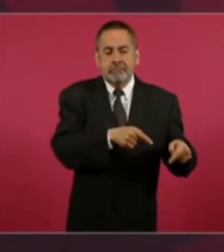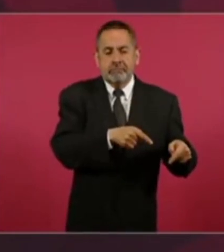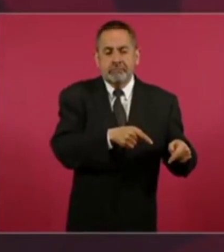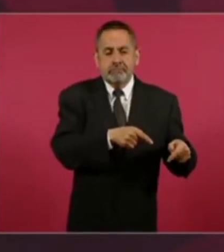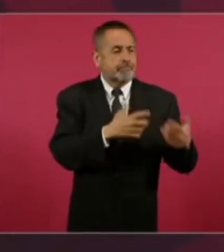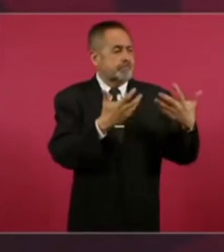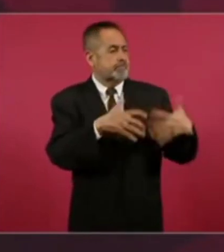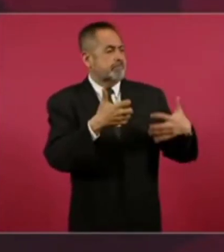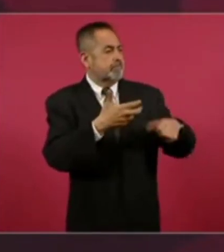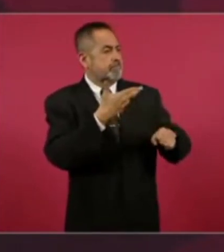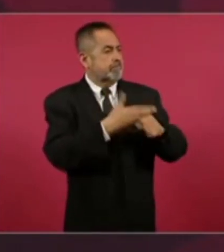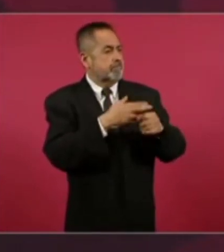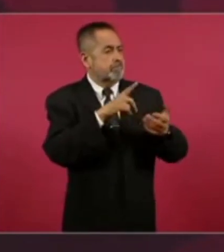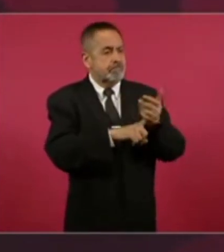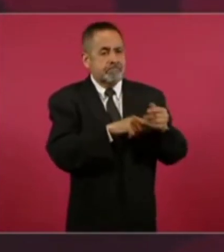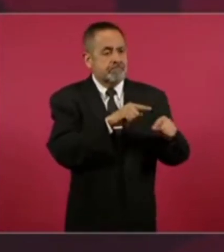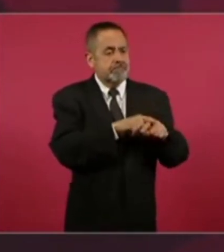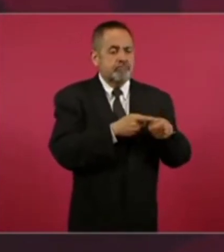las empresas